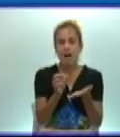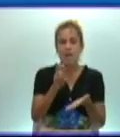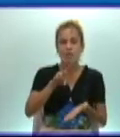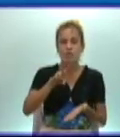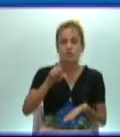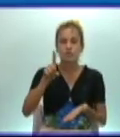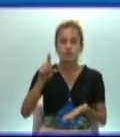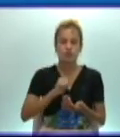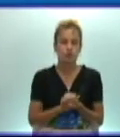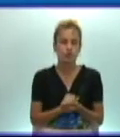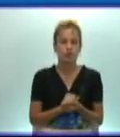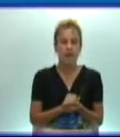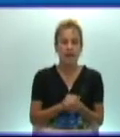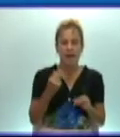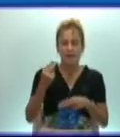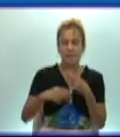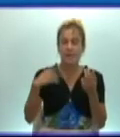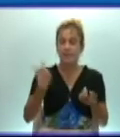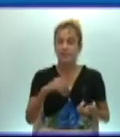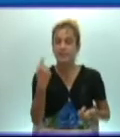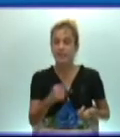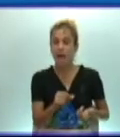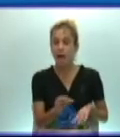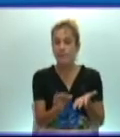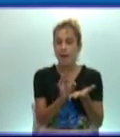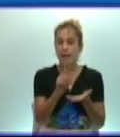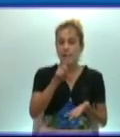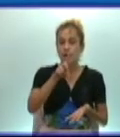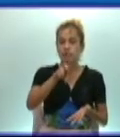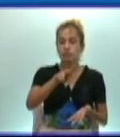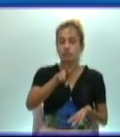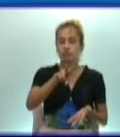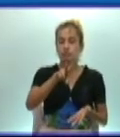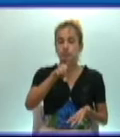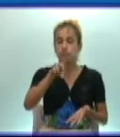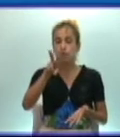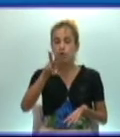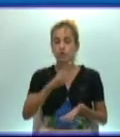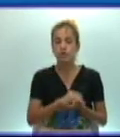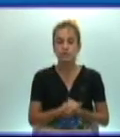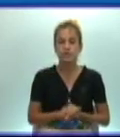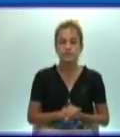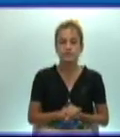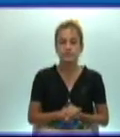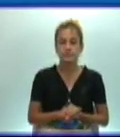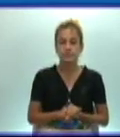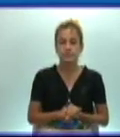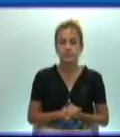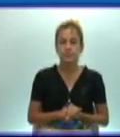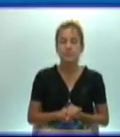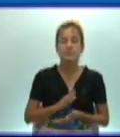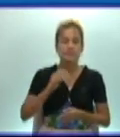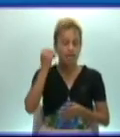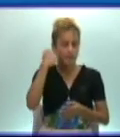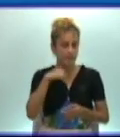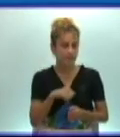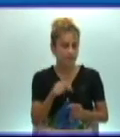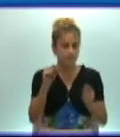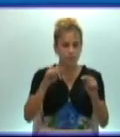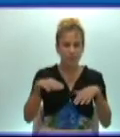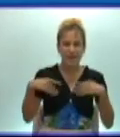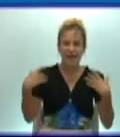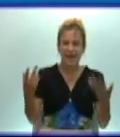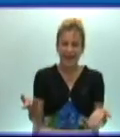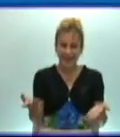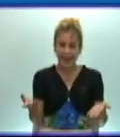y van a realizar las actividades que se encuentran en la página 212 y van a contestar además esta pregunta: ¿qué